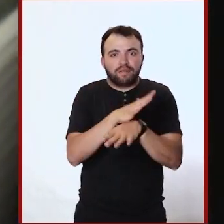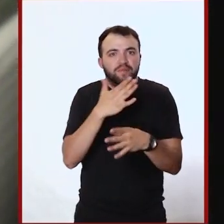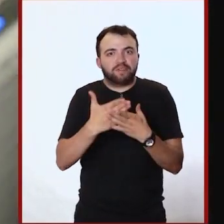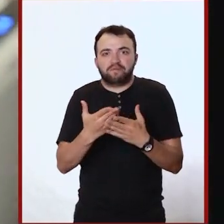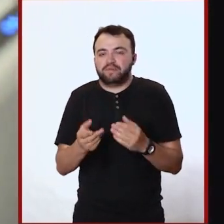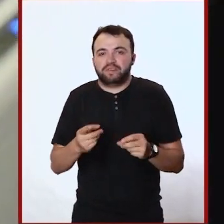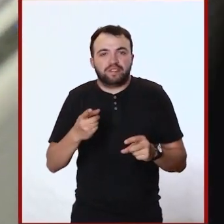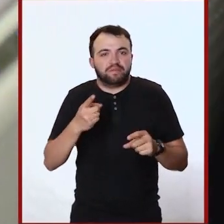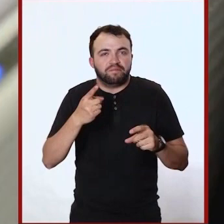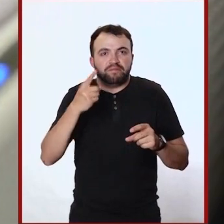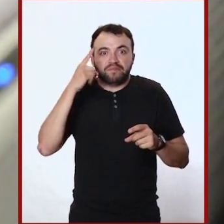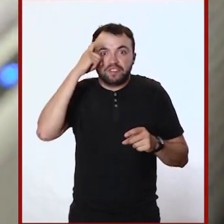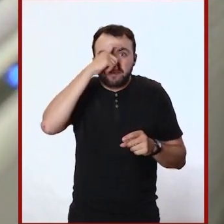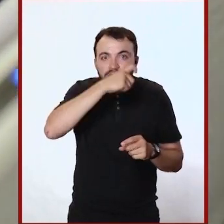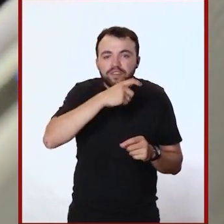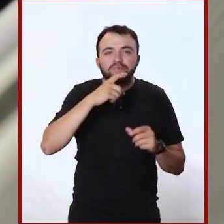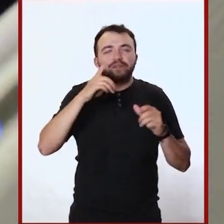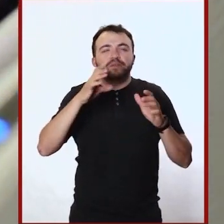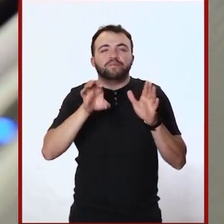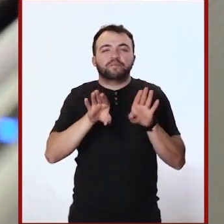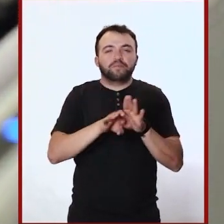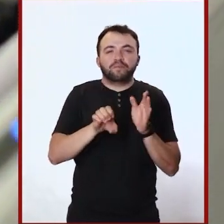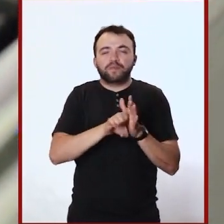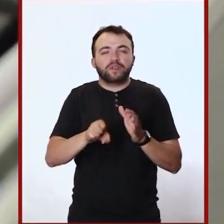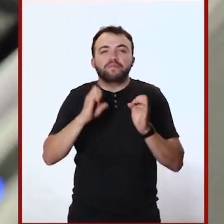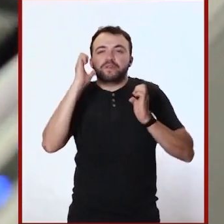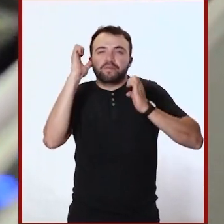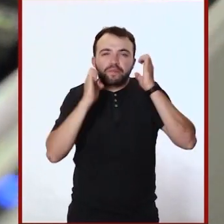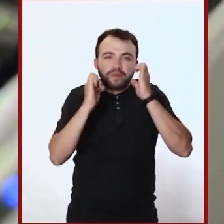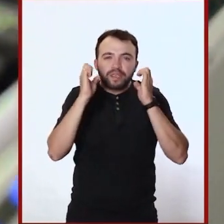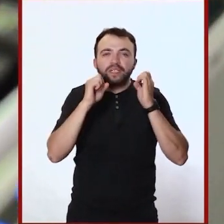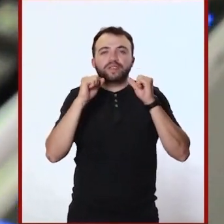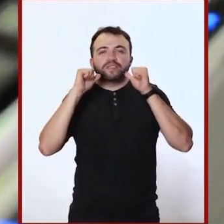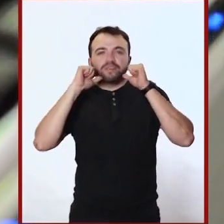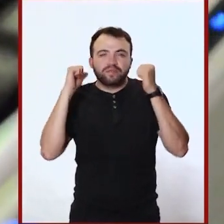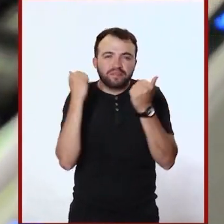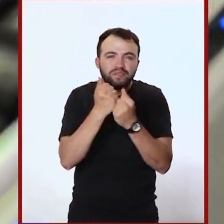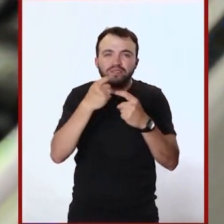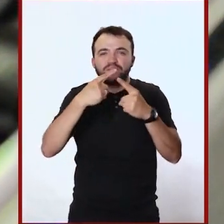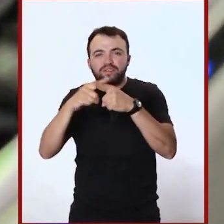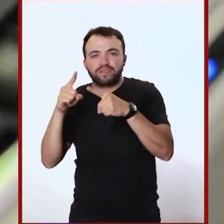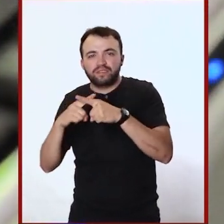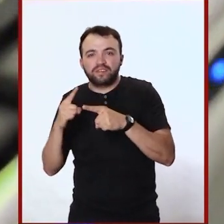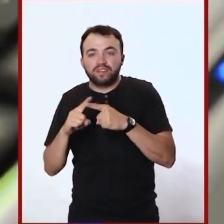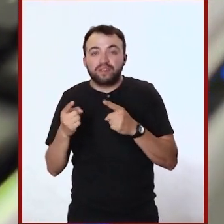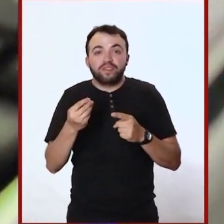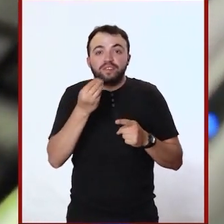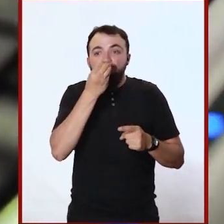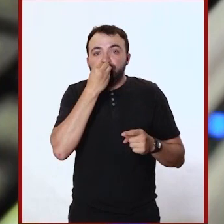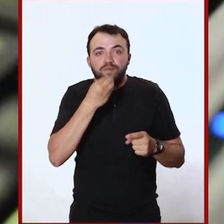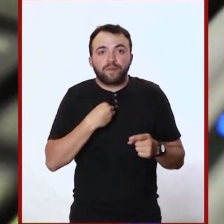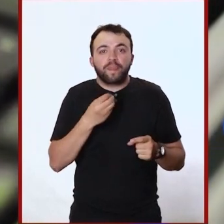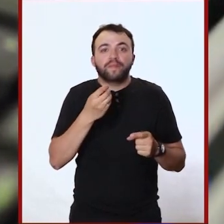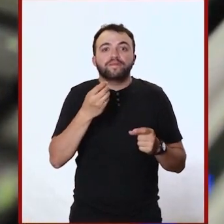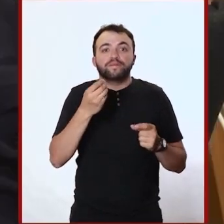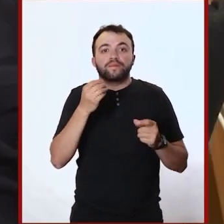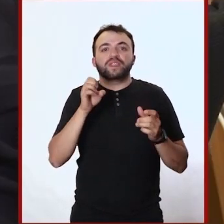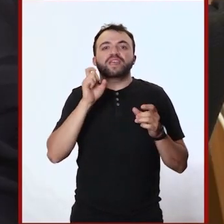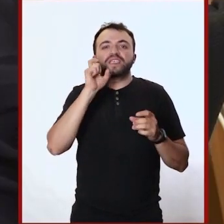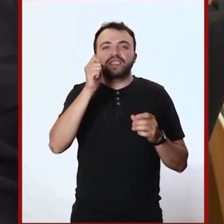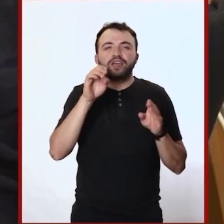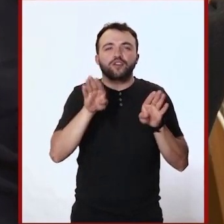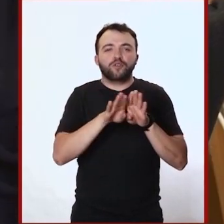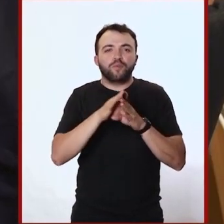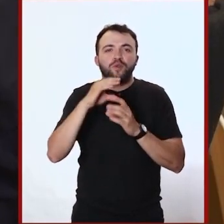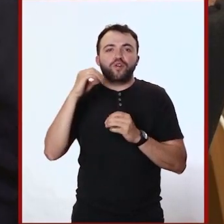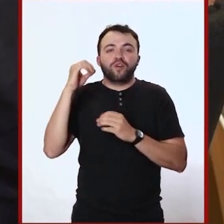las empresas como las organizaciones que van a vivir a estas nuevas condiciones son aquellas que tengan la capacidad de adaptación. Entonces,